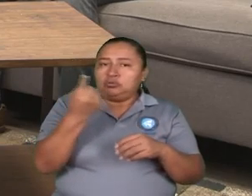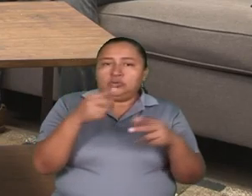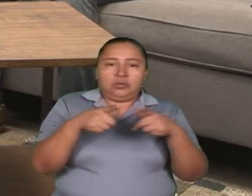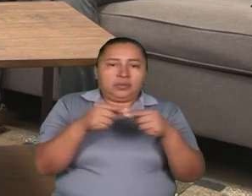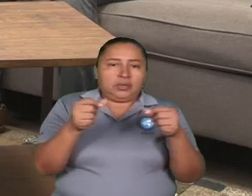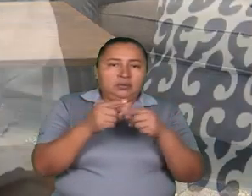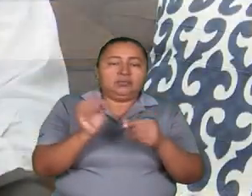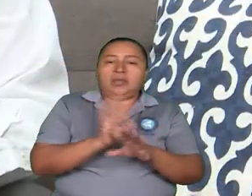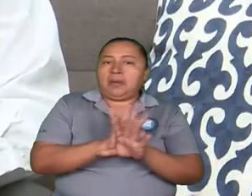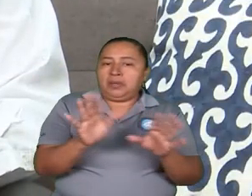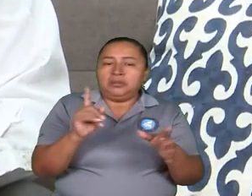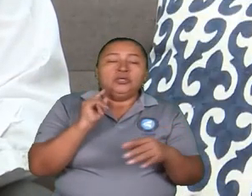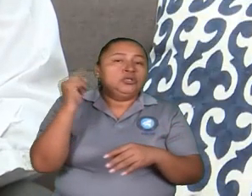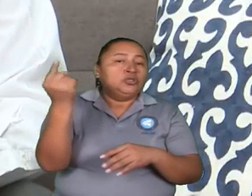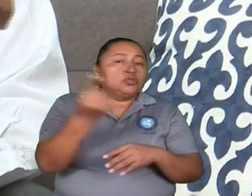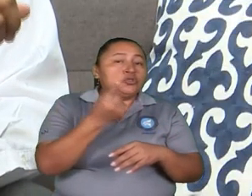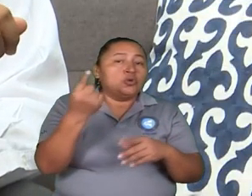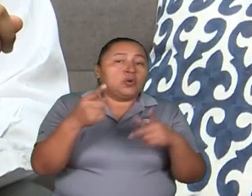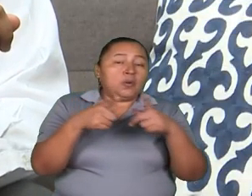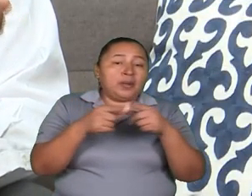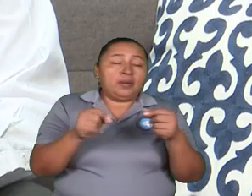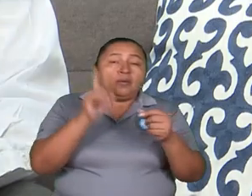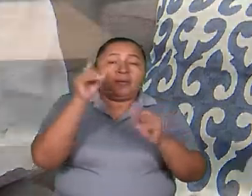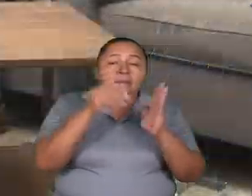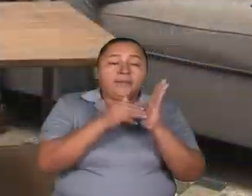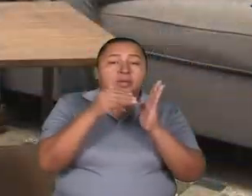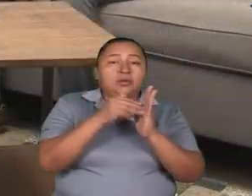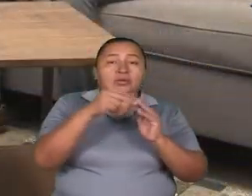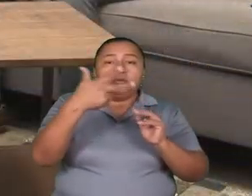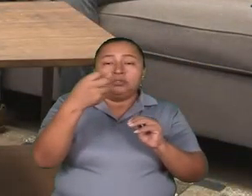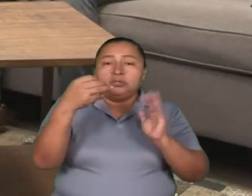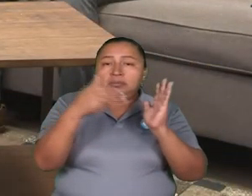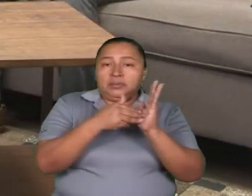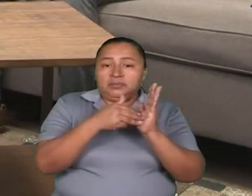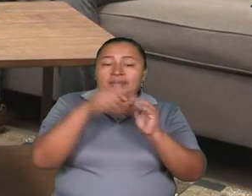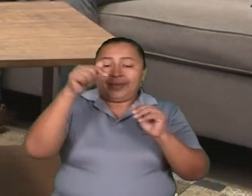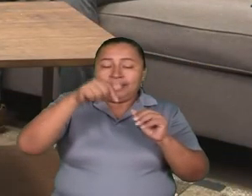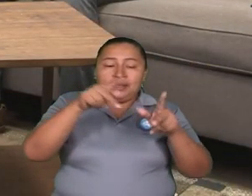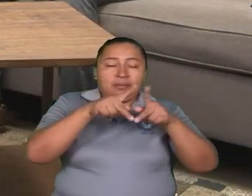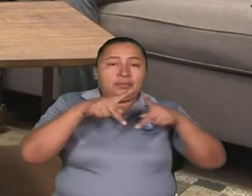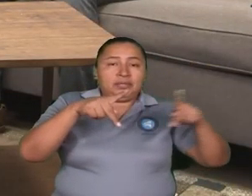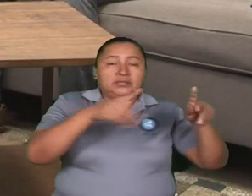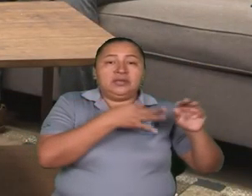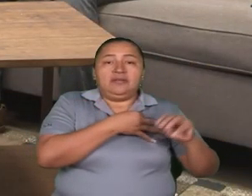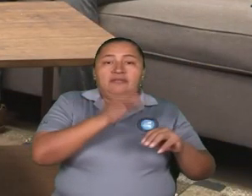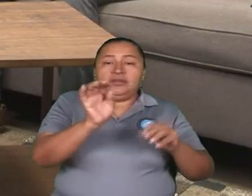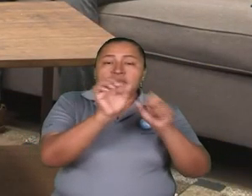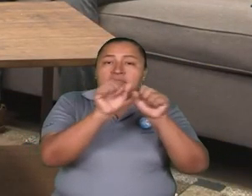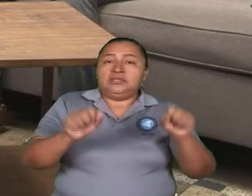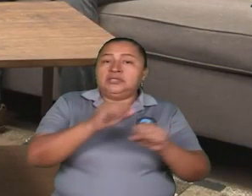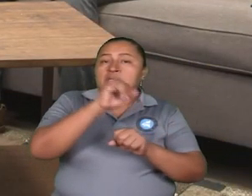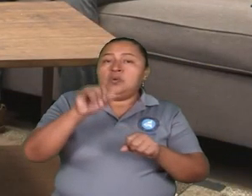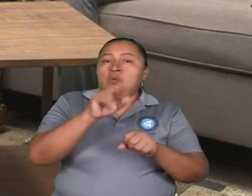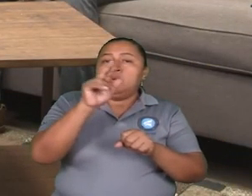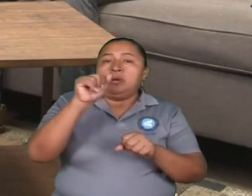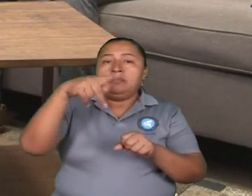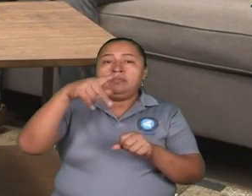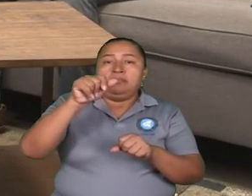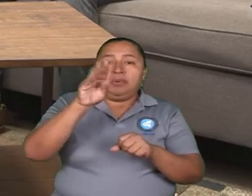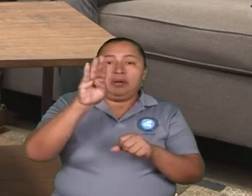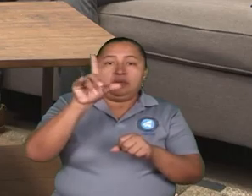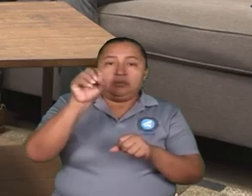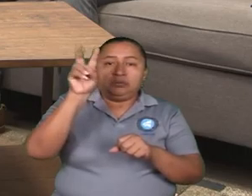ejemplo, en Estelí, que tenemos las noches de compras navideñas, así se llama. Okay. Hay otros municipios pues que le pueden llamar Feria del Comercio